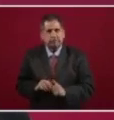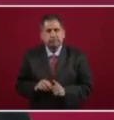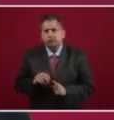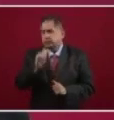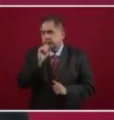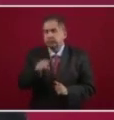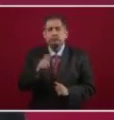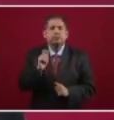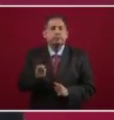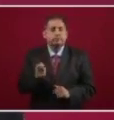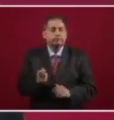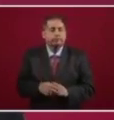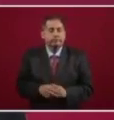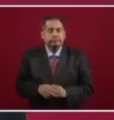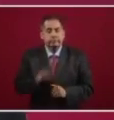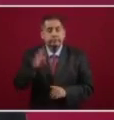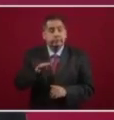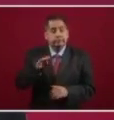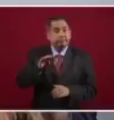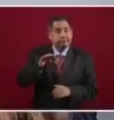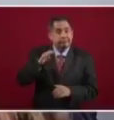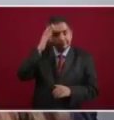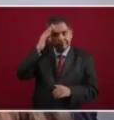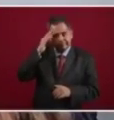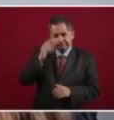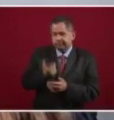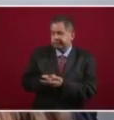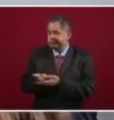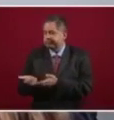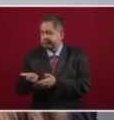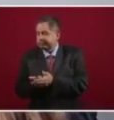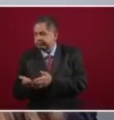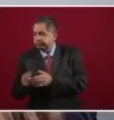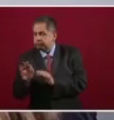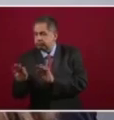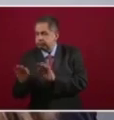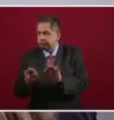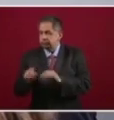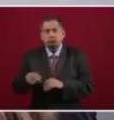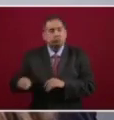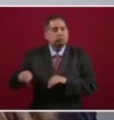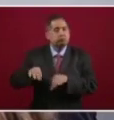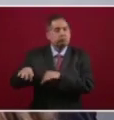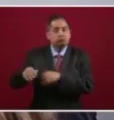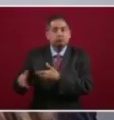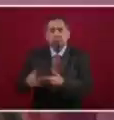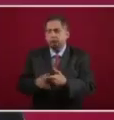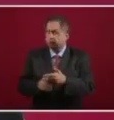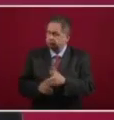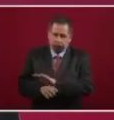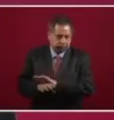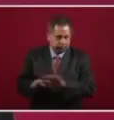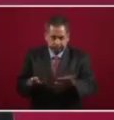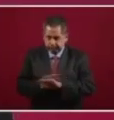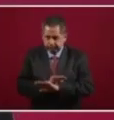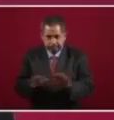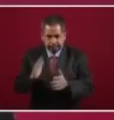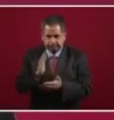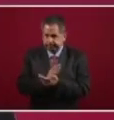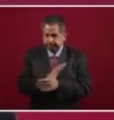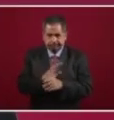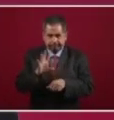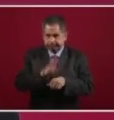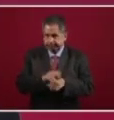se les soborna para que puedan trabajar. Eso no se va a permitir.